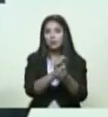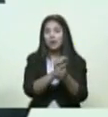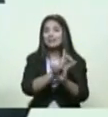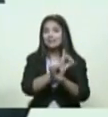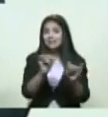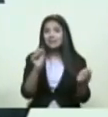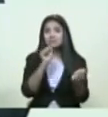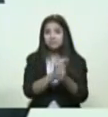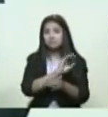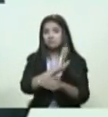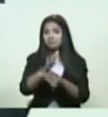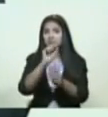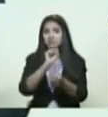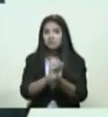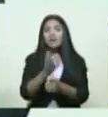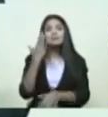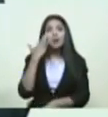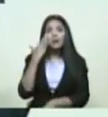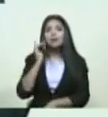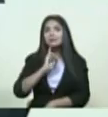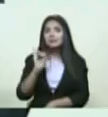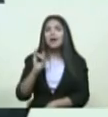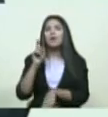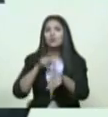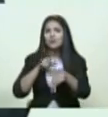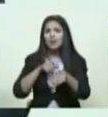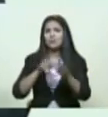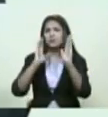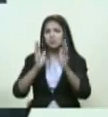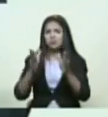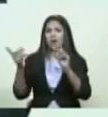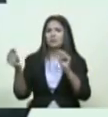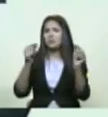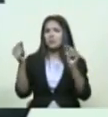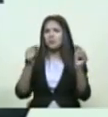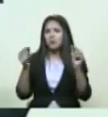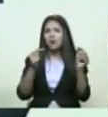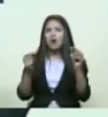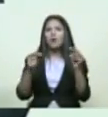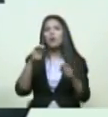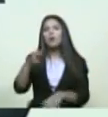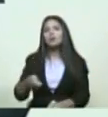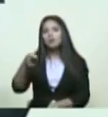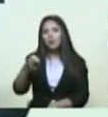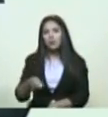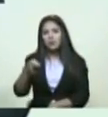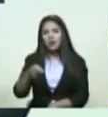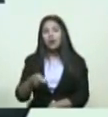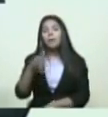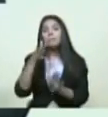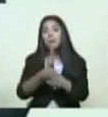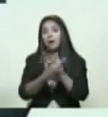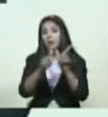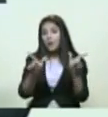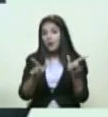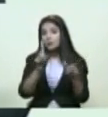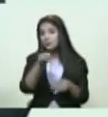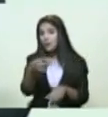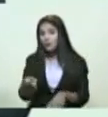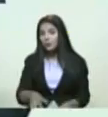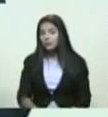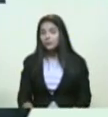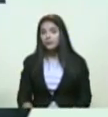de excarcelación, saber si ya hay un plazo, un periodo en estas conversaciones que usted sostenía con el Tribunal Supremo de Justicia para su liberación. Bueno,